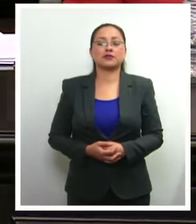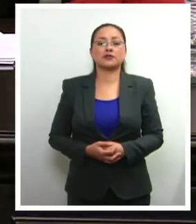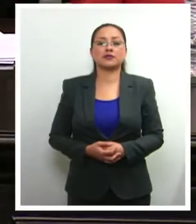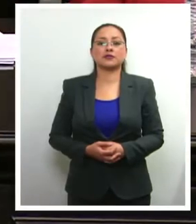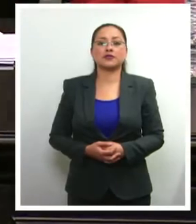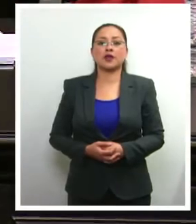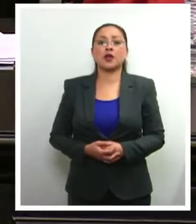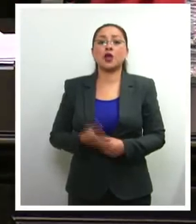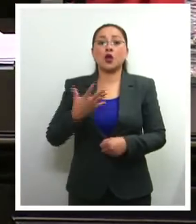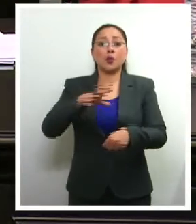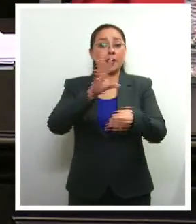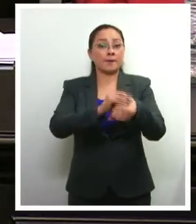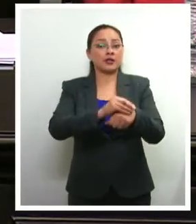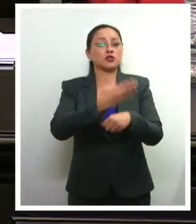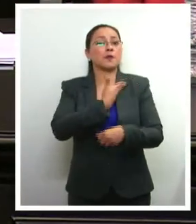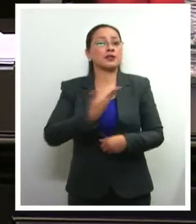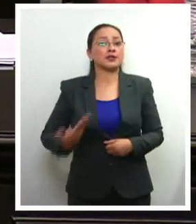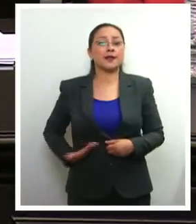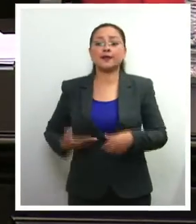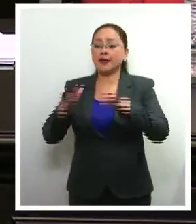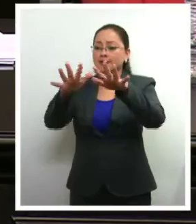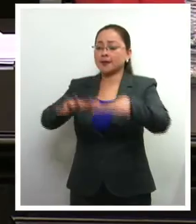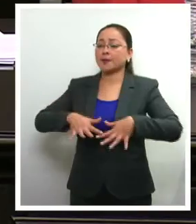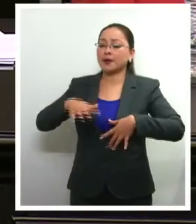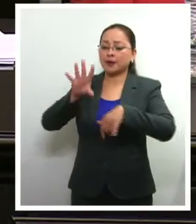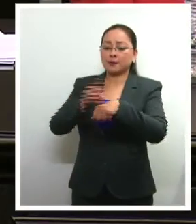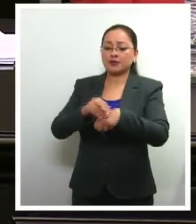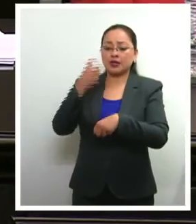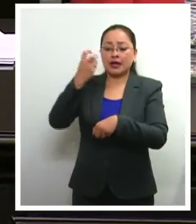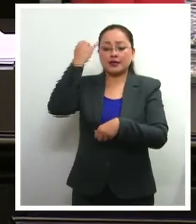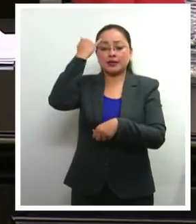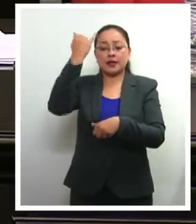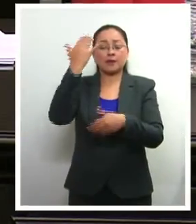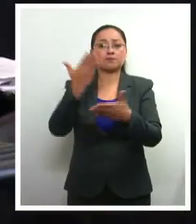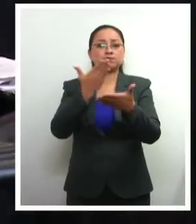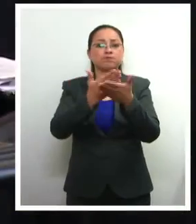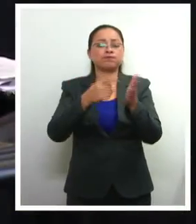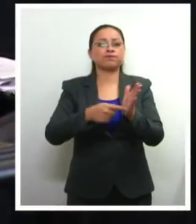Sí, con la venia del presidente y de la Asamblea, este punto de acuerdo